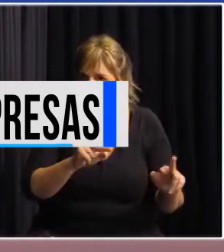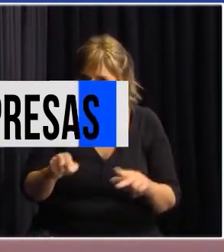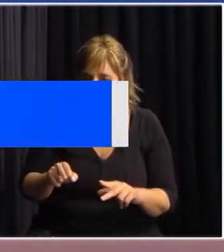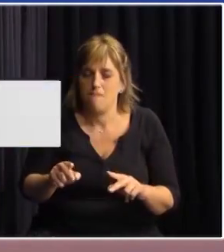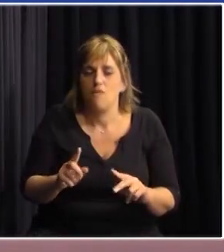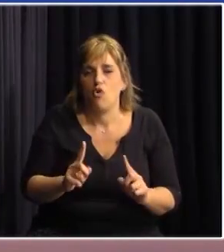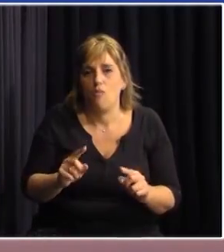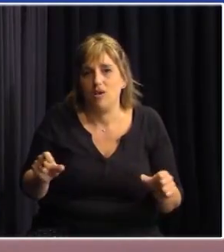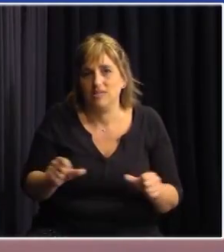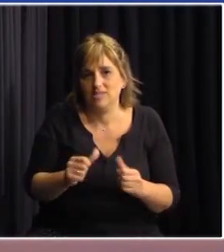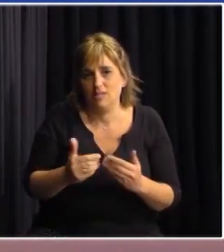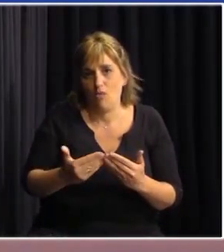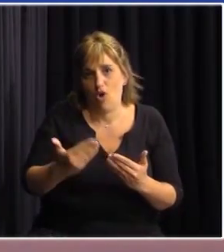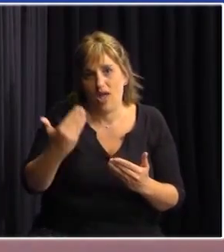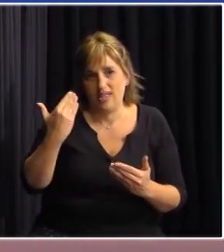caso anteriormente